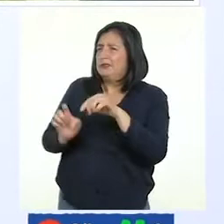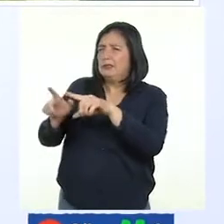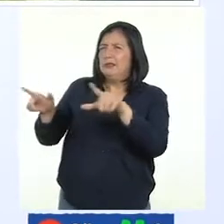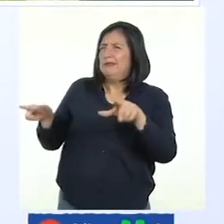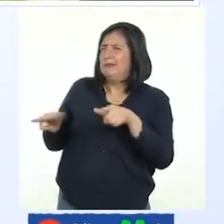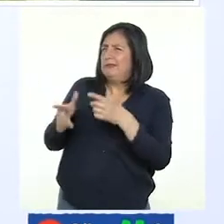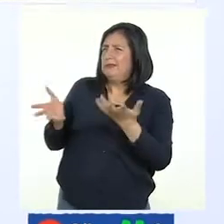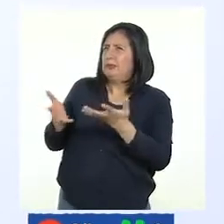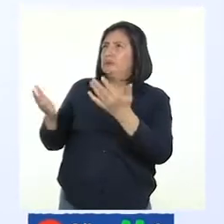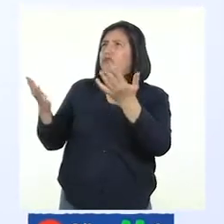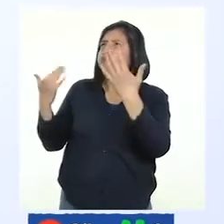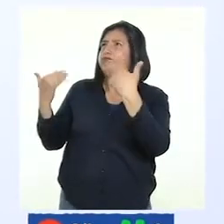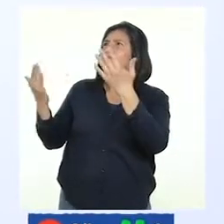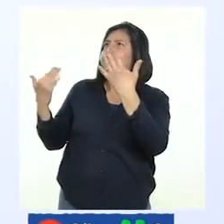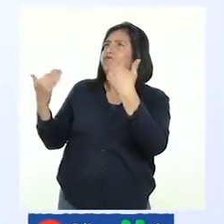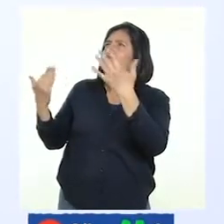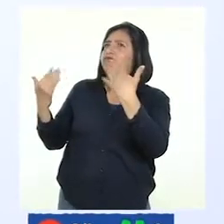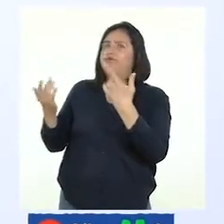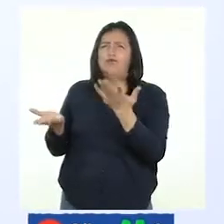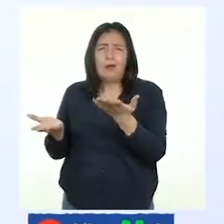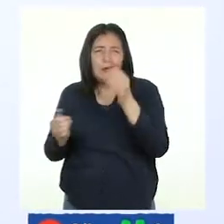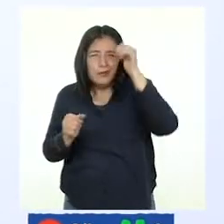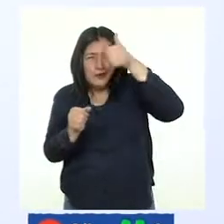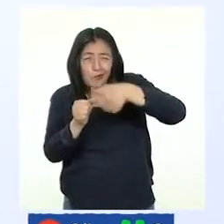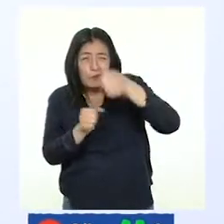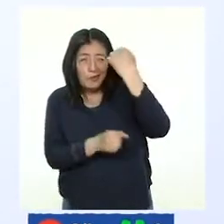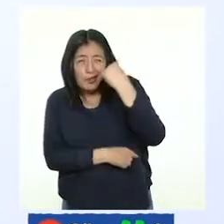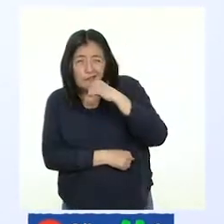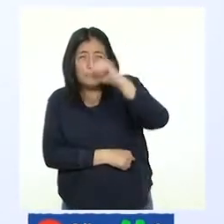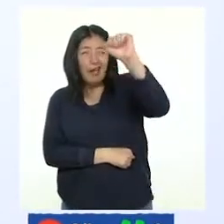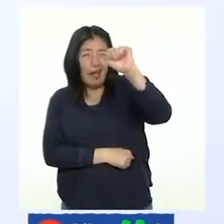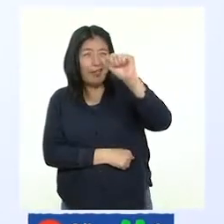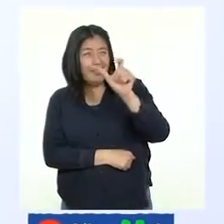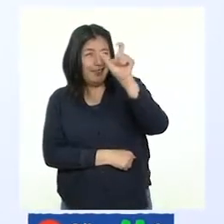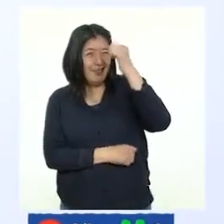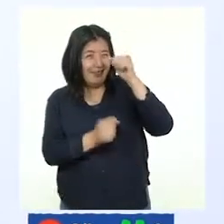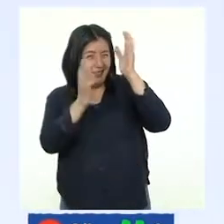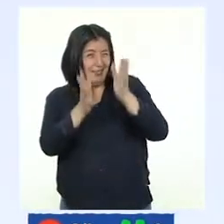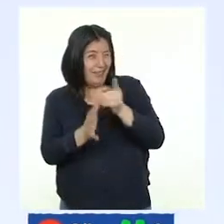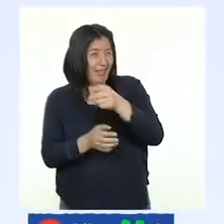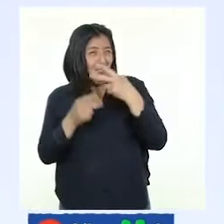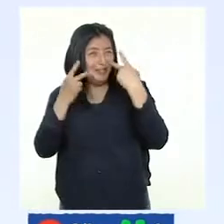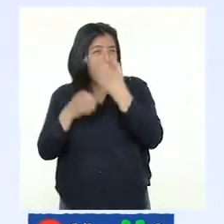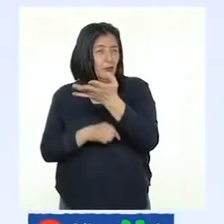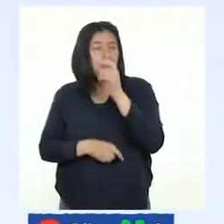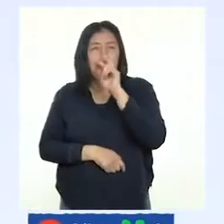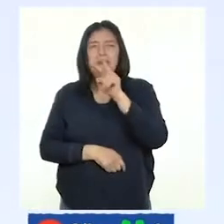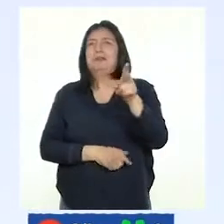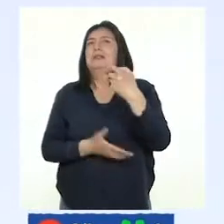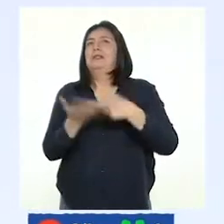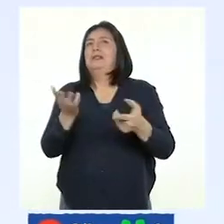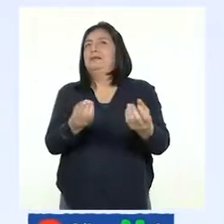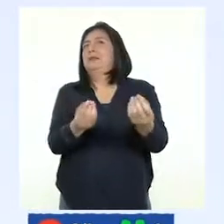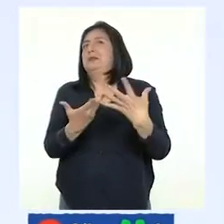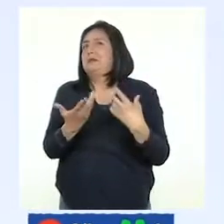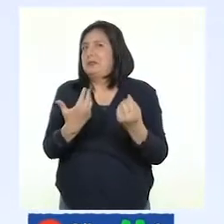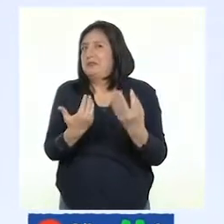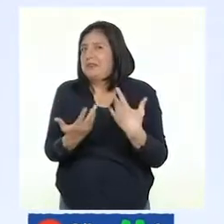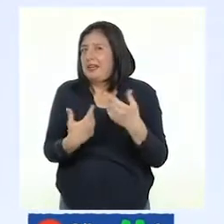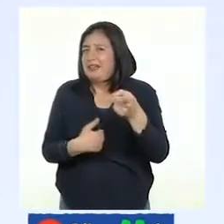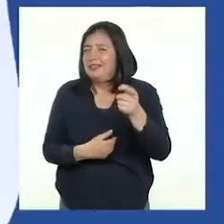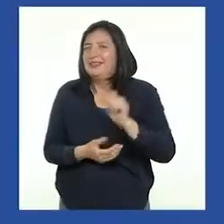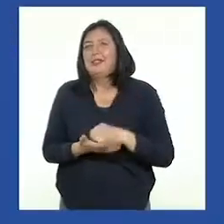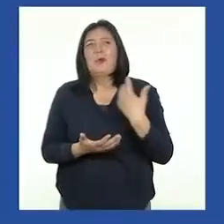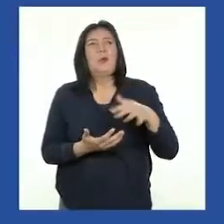lugares donde hace calor? ¿Recuerdan el viaje de Viajerito a Iquitos? Vamos a ver qué nos puede decir sobre